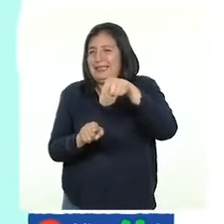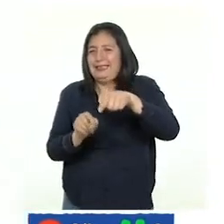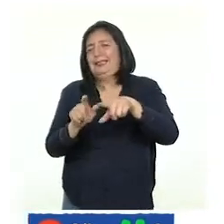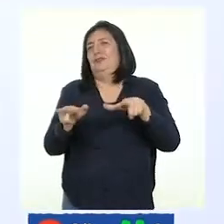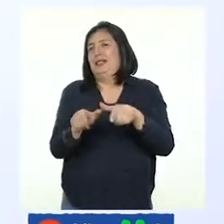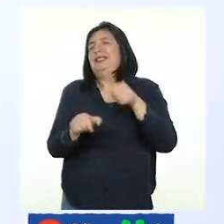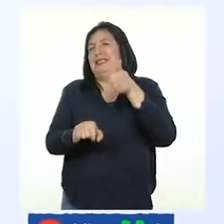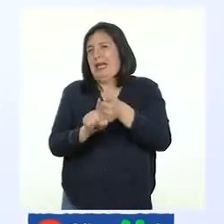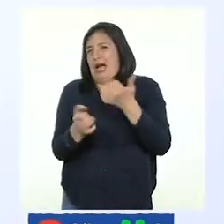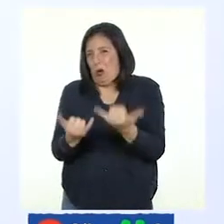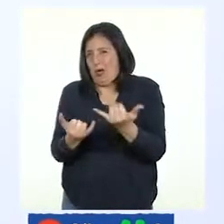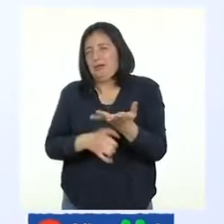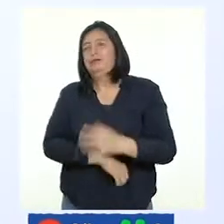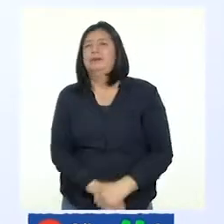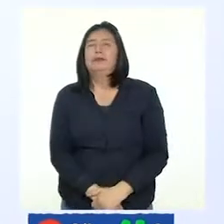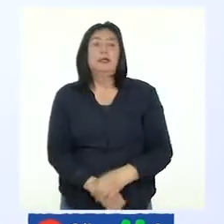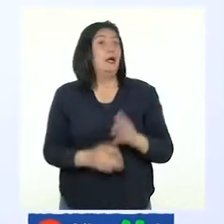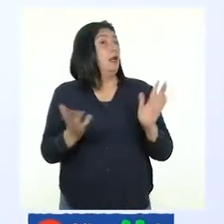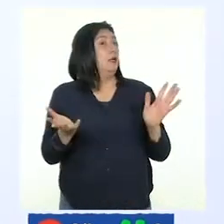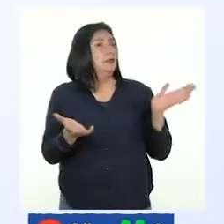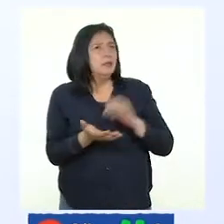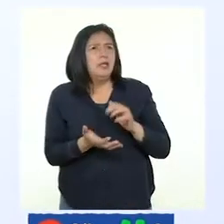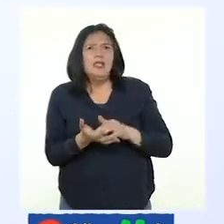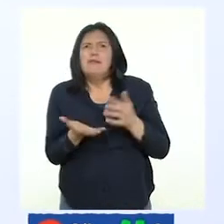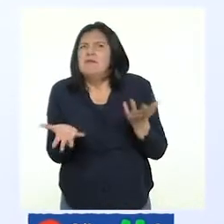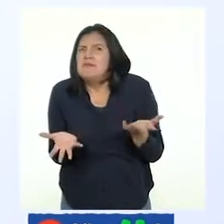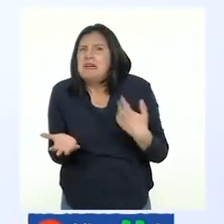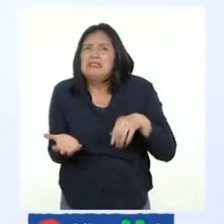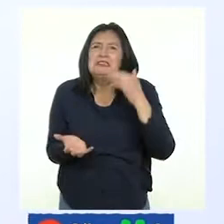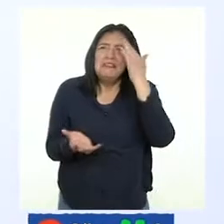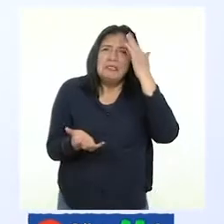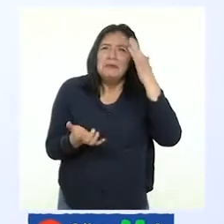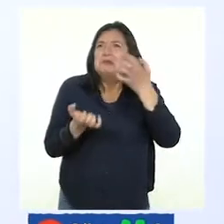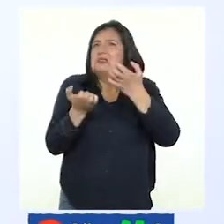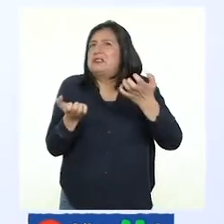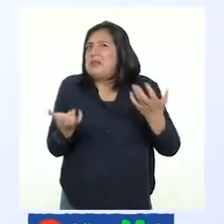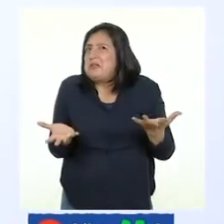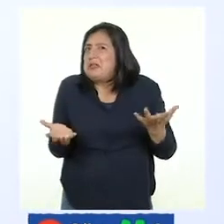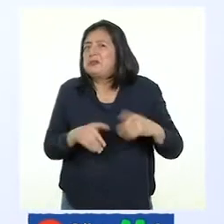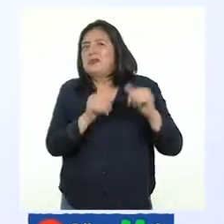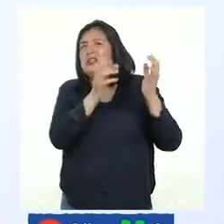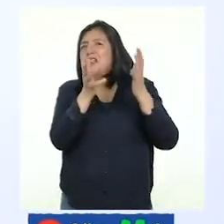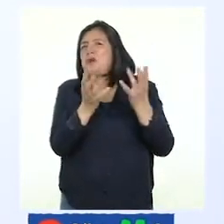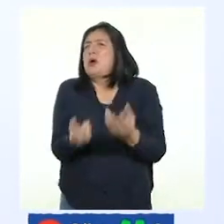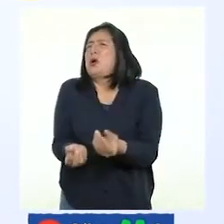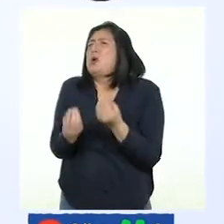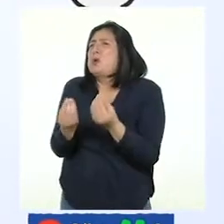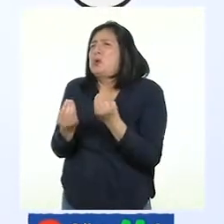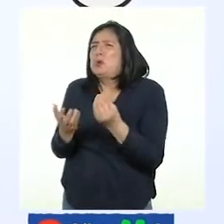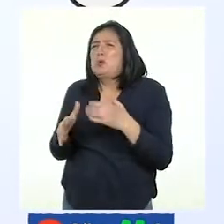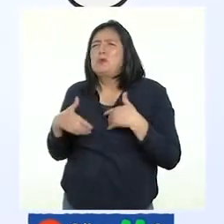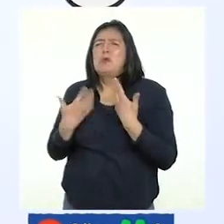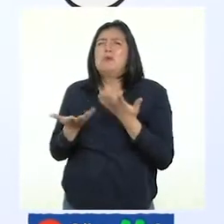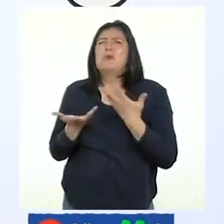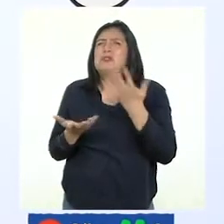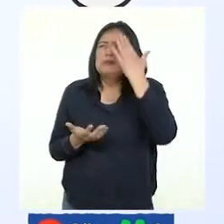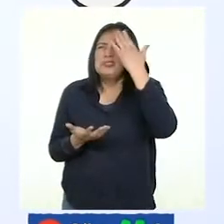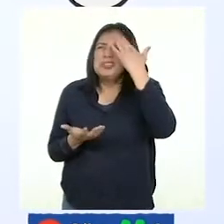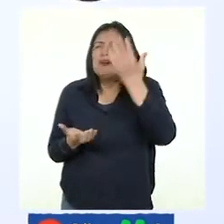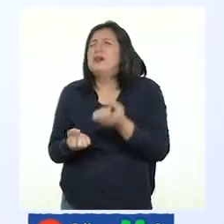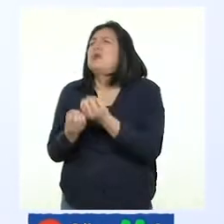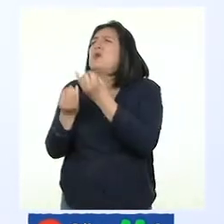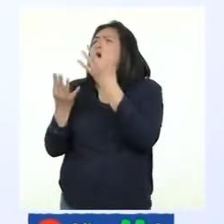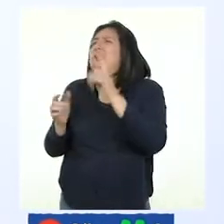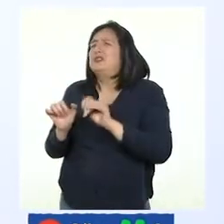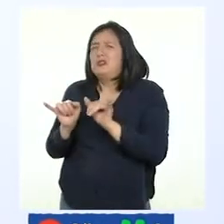preciso momento. ¡Genial! ¿Qué más conocemos sobre estos elementos del clima? ¿Cómo los podemos medir? Les